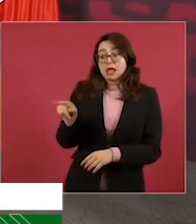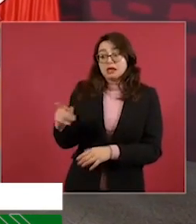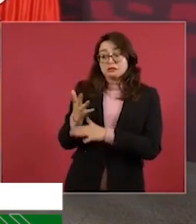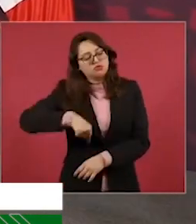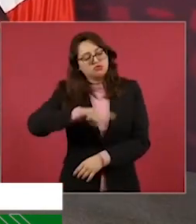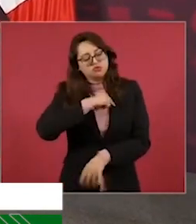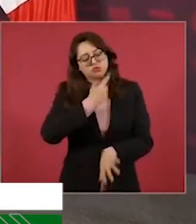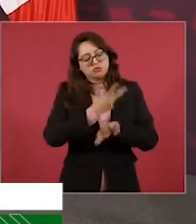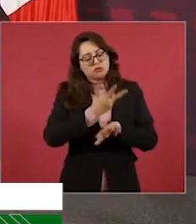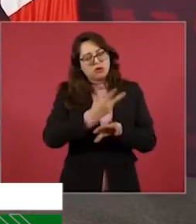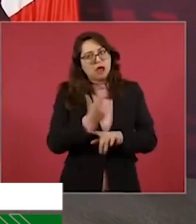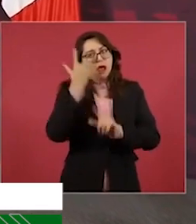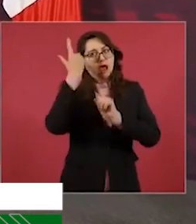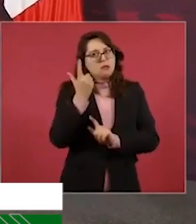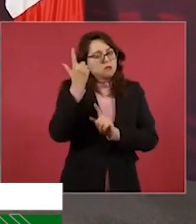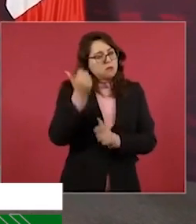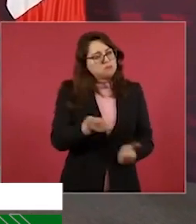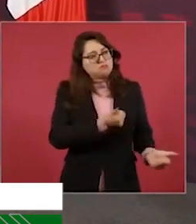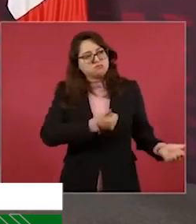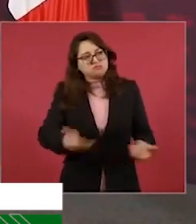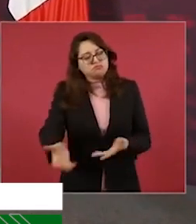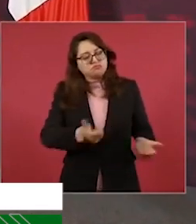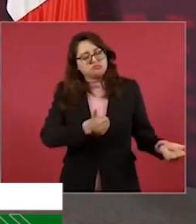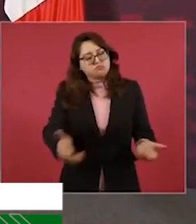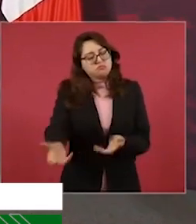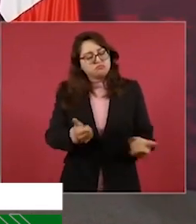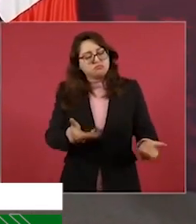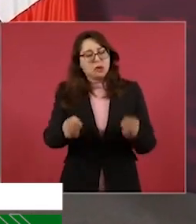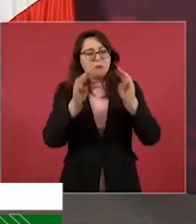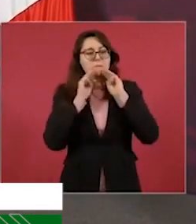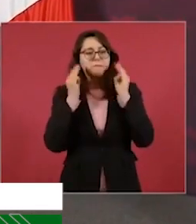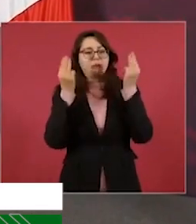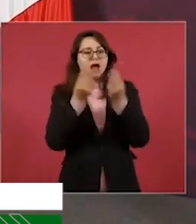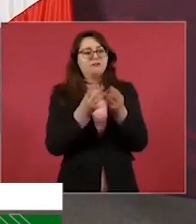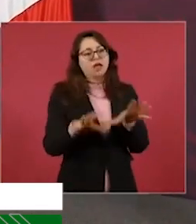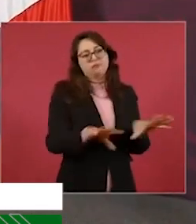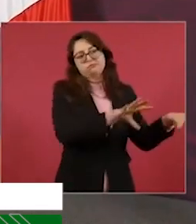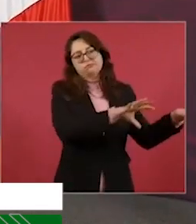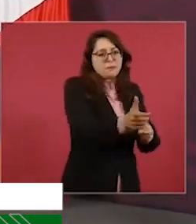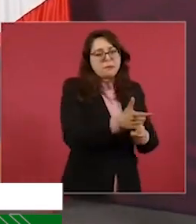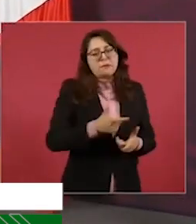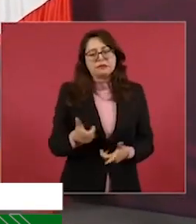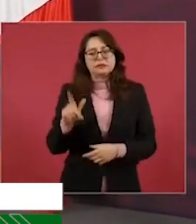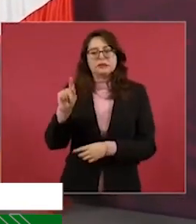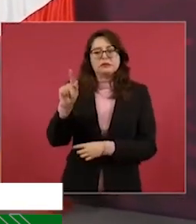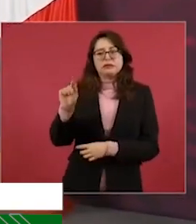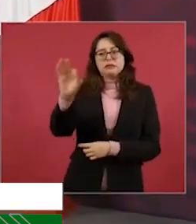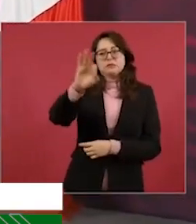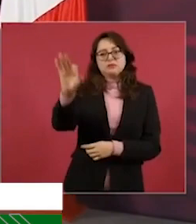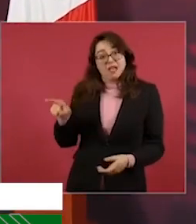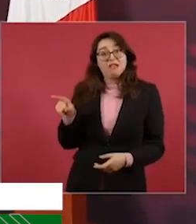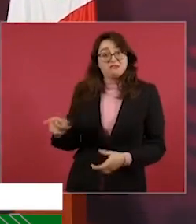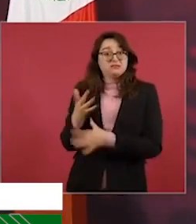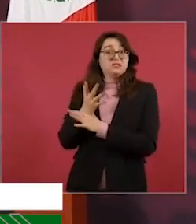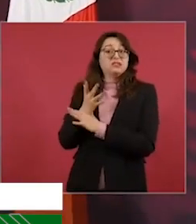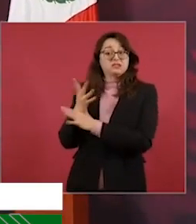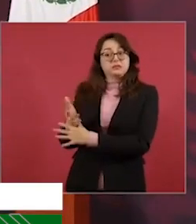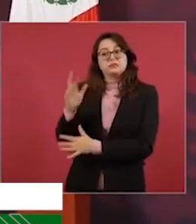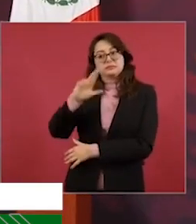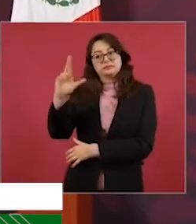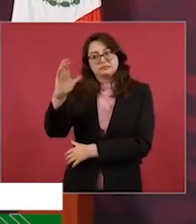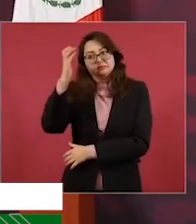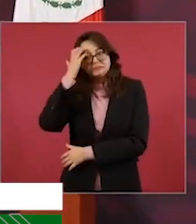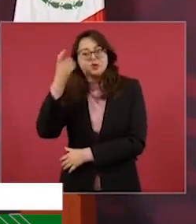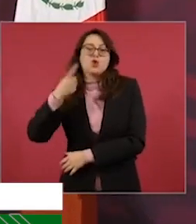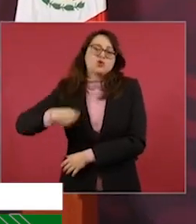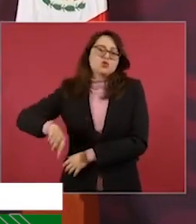importantísimo. Ya, pues, lo hemos dicho, lo podemos probar, que el